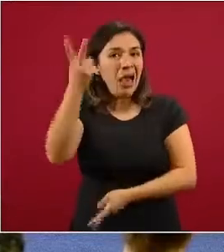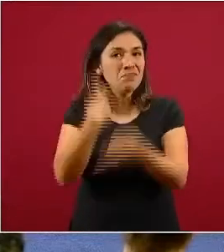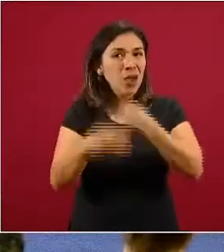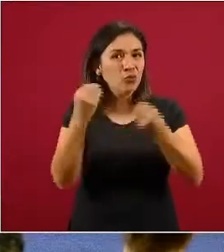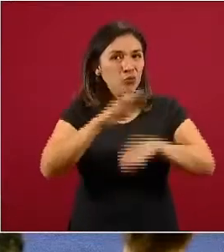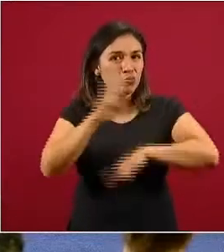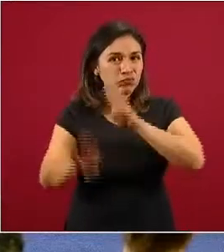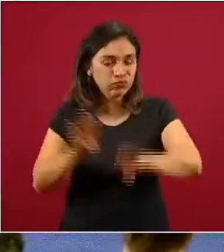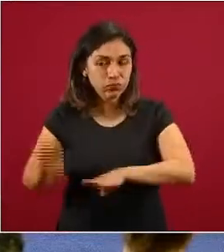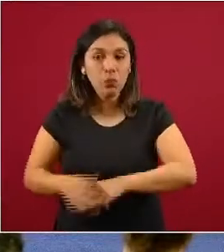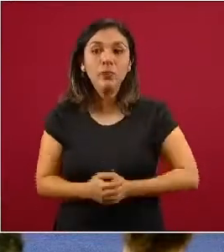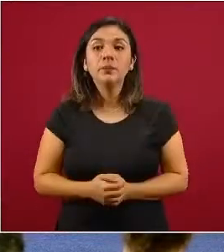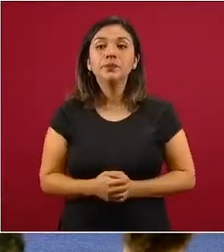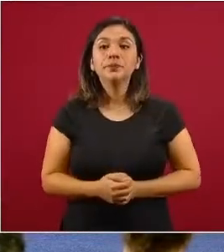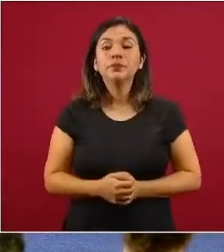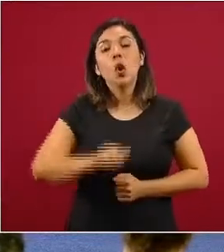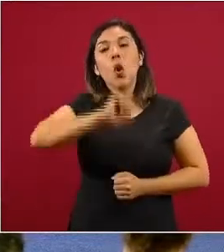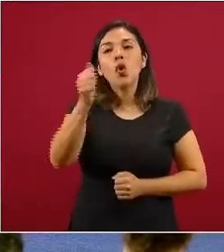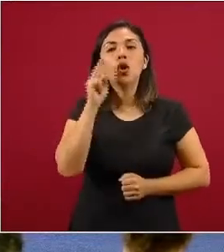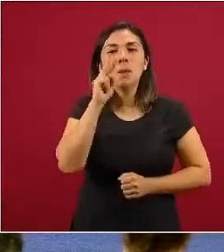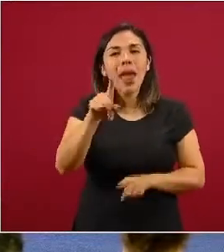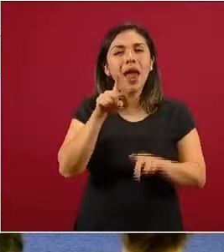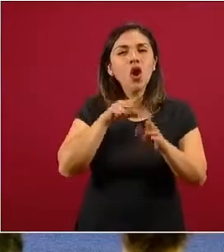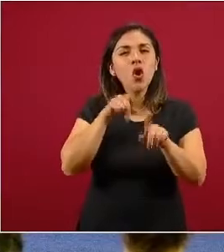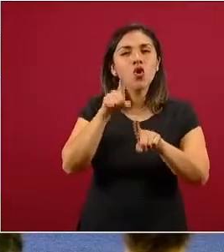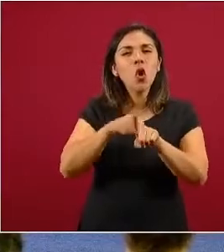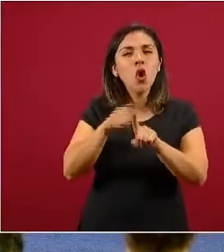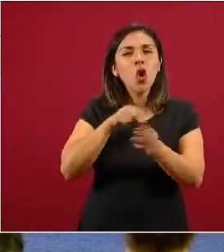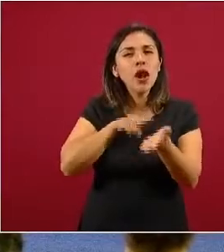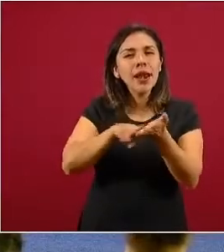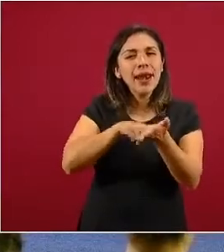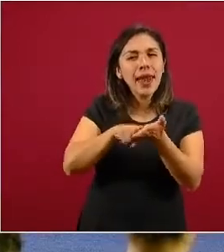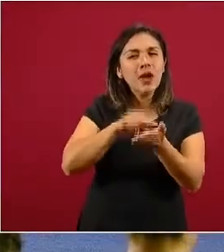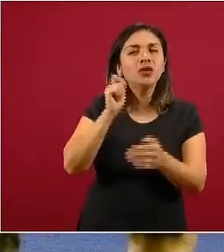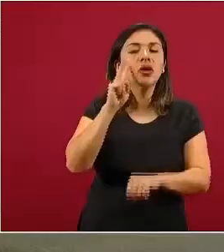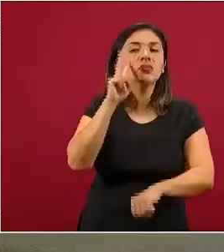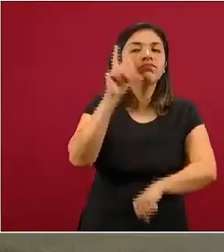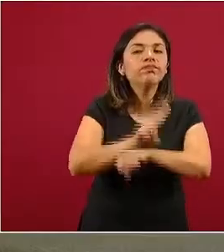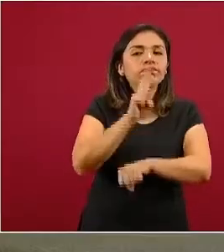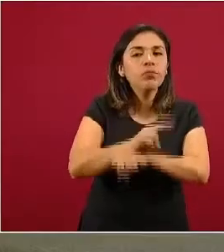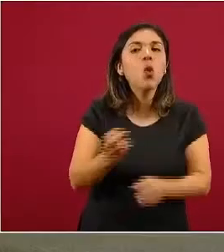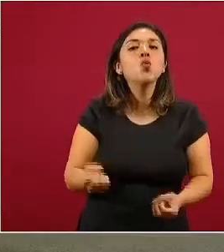tratar de incorporarlos en boletines subsecuentes. La siguiente, por favor.